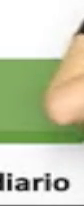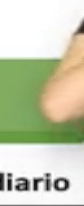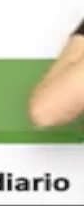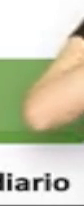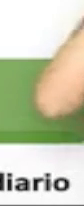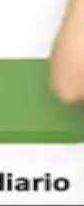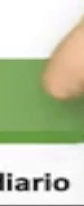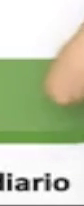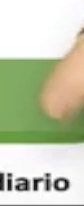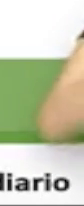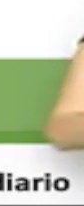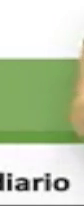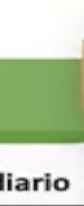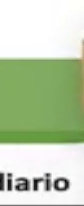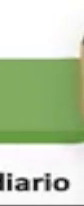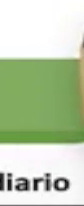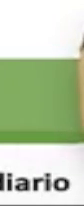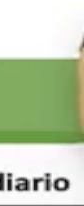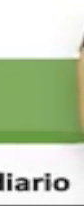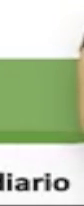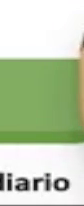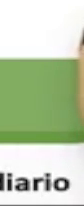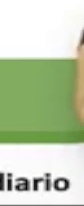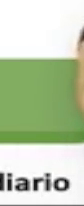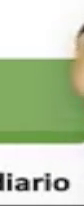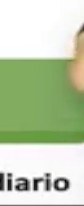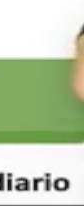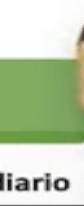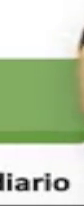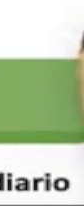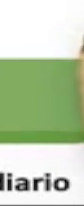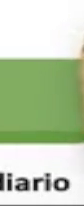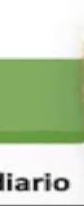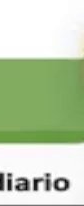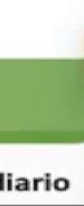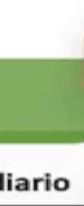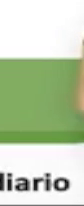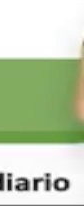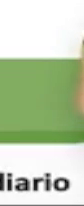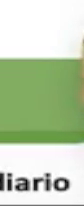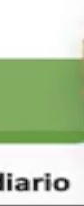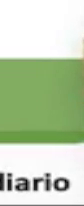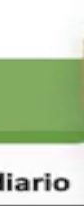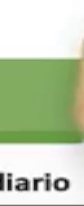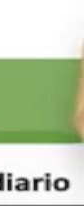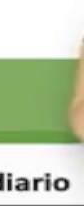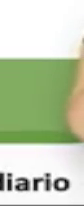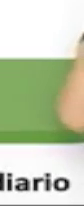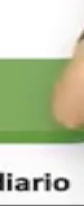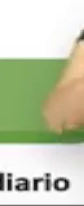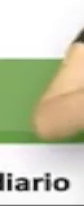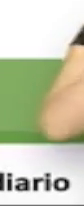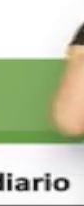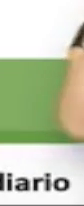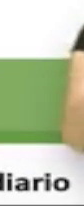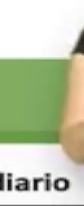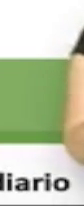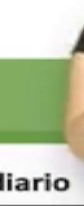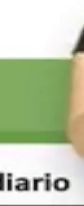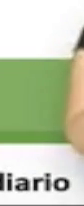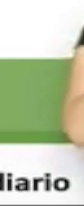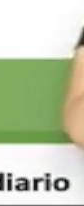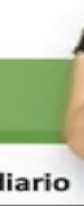12 mil 435 personas mientras que 4 mil 114 permanecen a la espera sus resultados